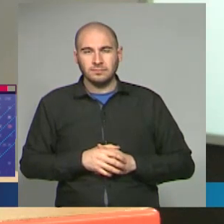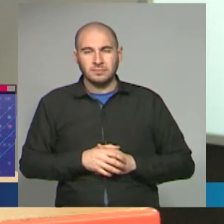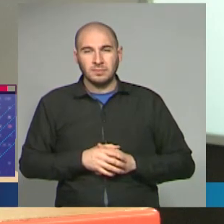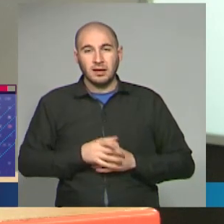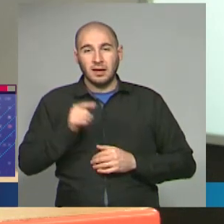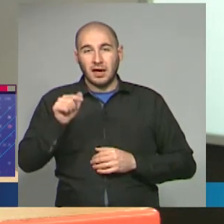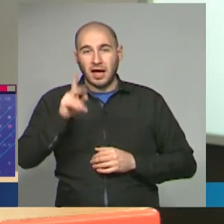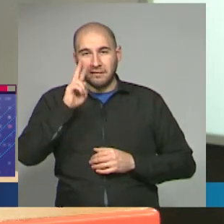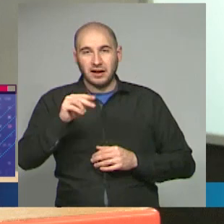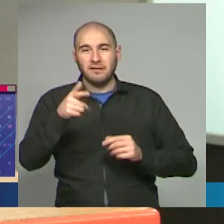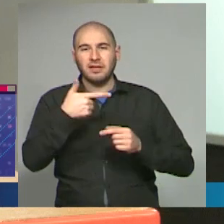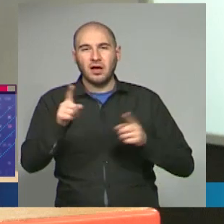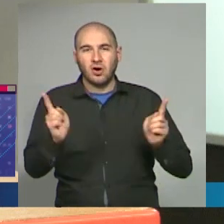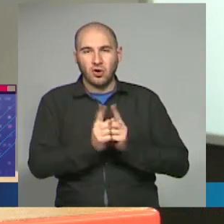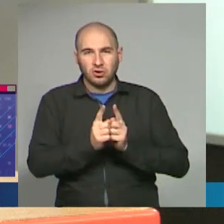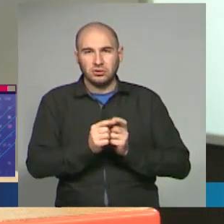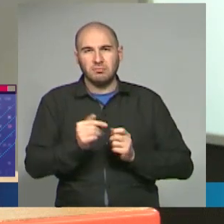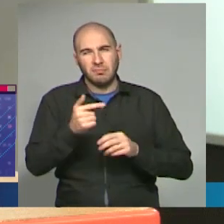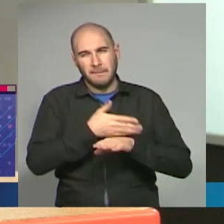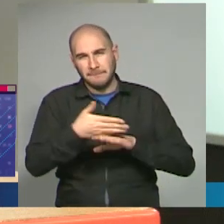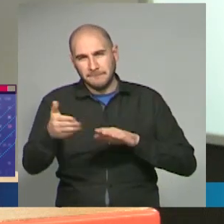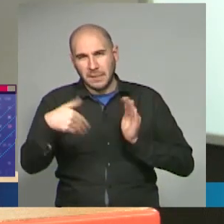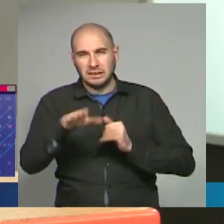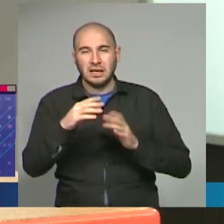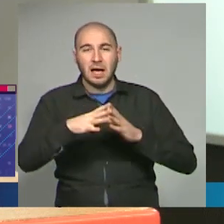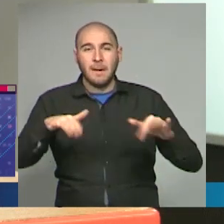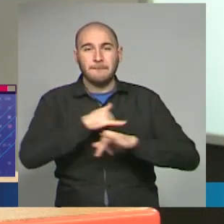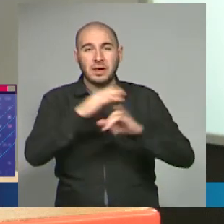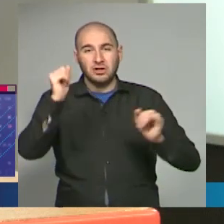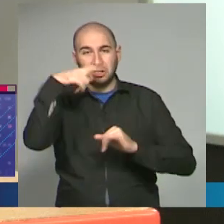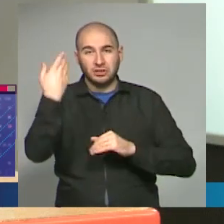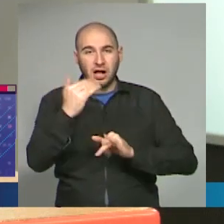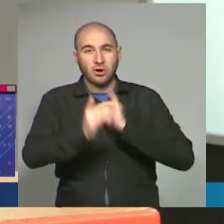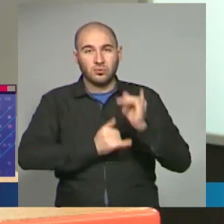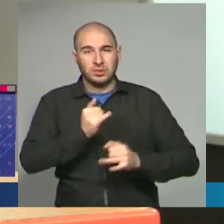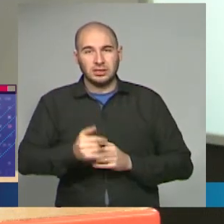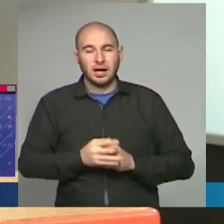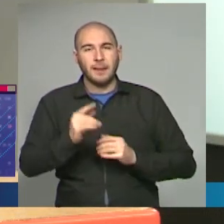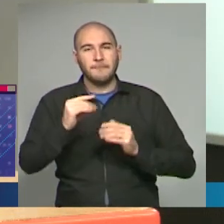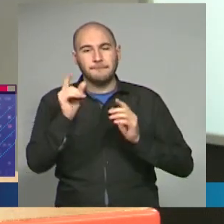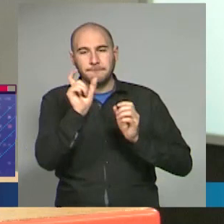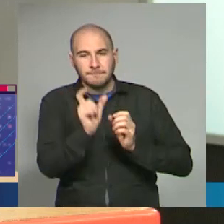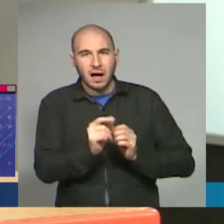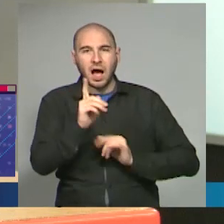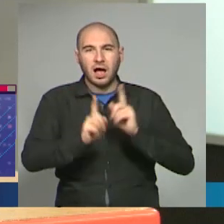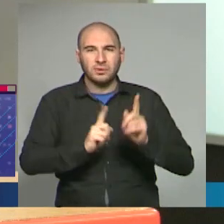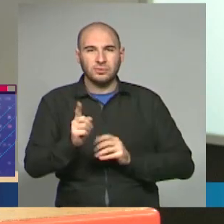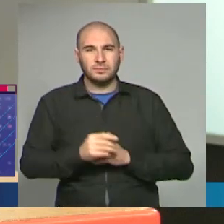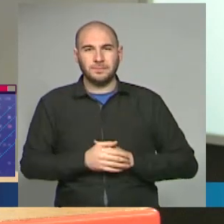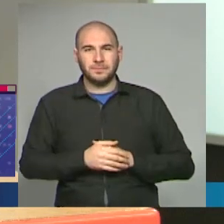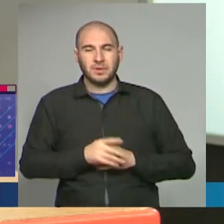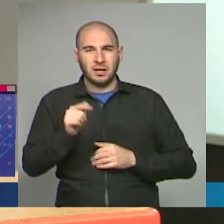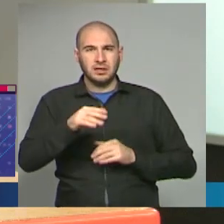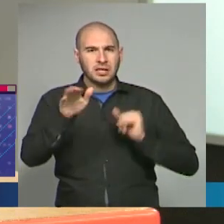Bueno, veíamos parte del mensaje, no duraba un poco más, los medios internacionales destacaban algunos párrafos. El llamado